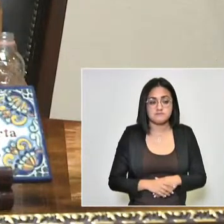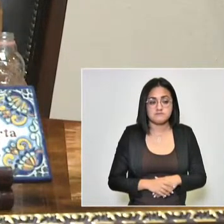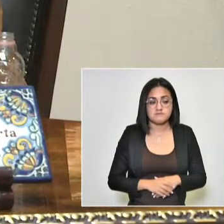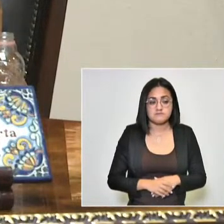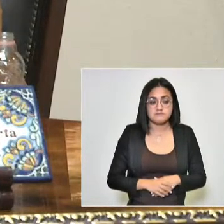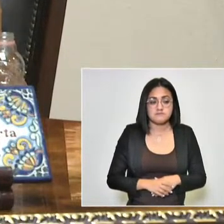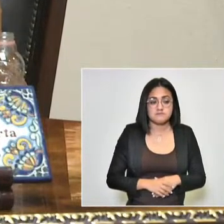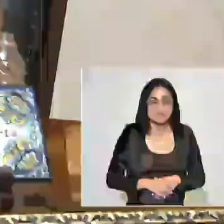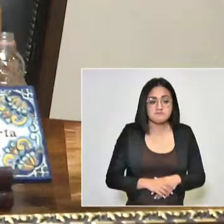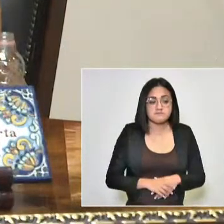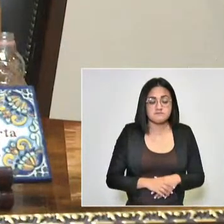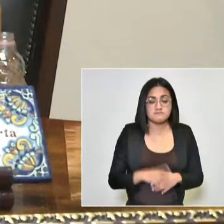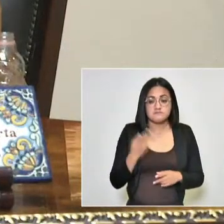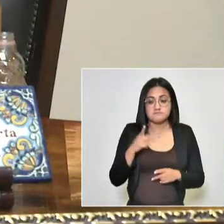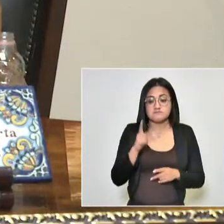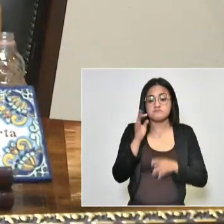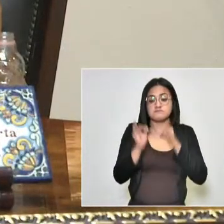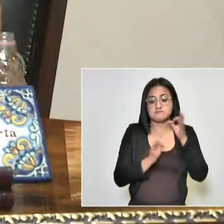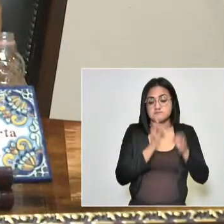una noticia.